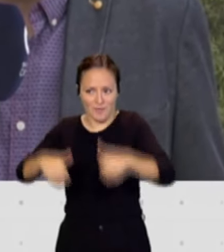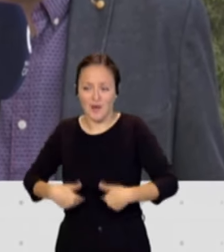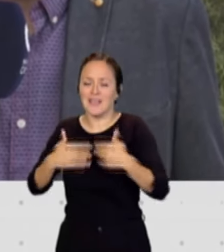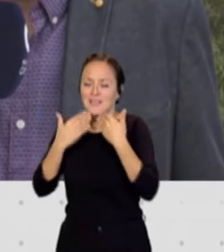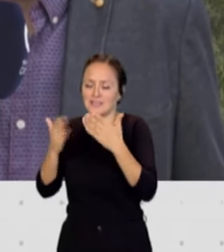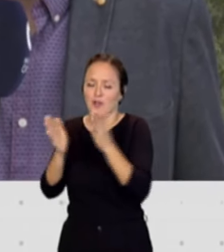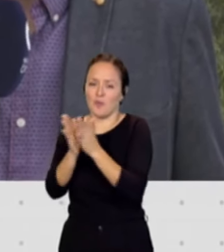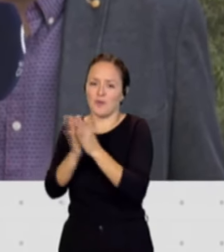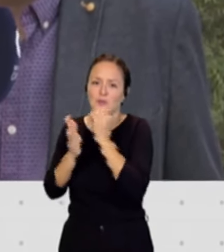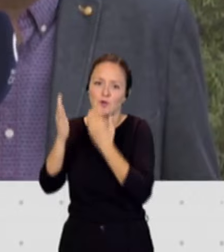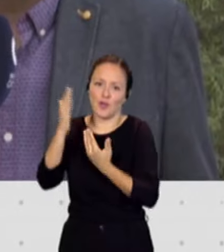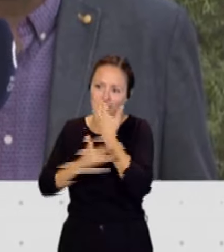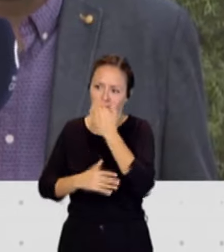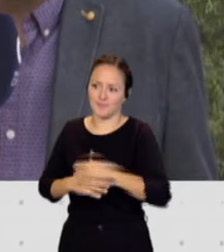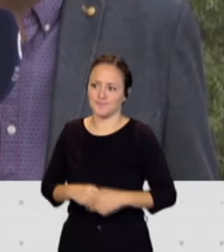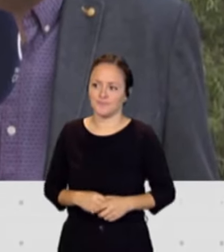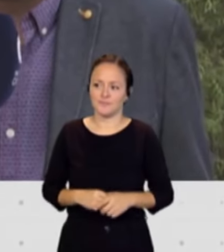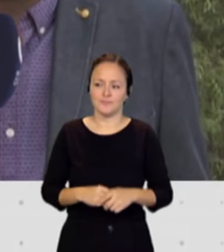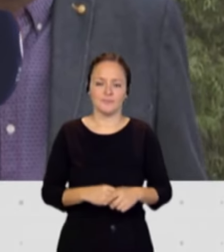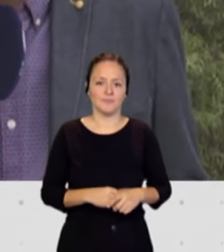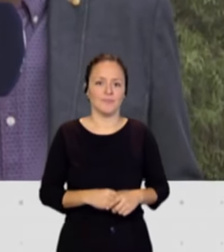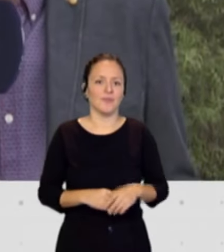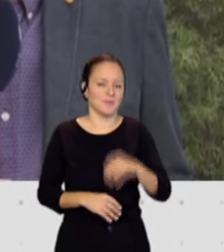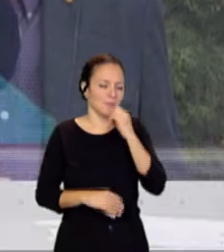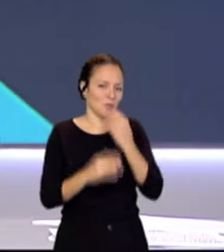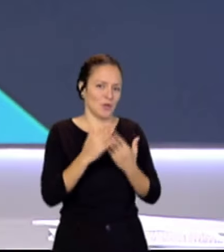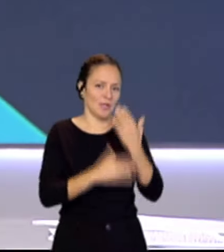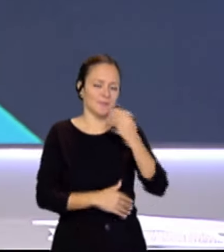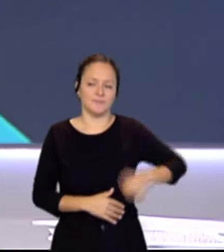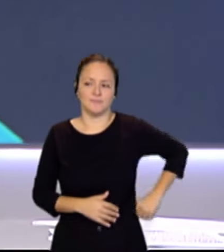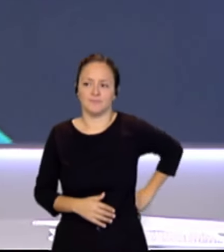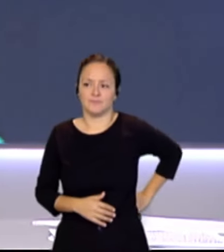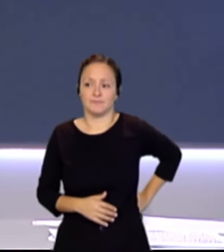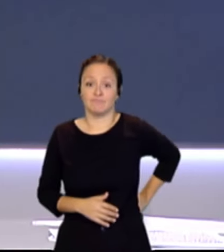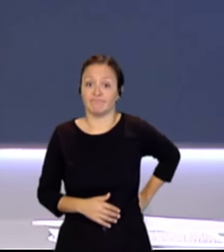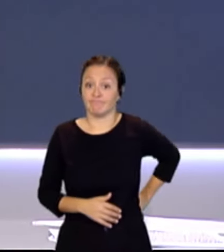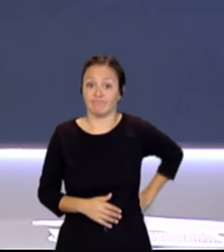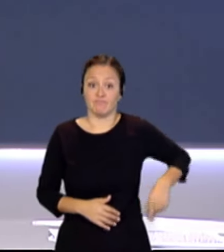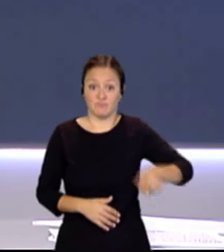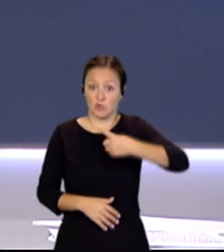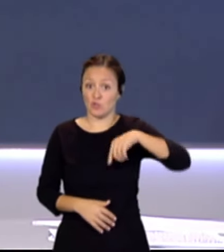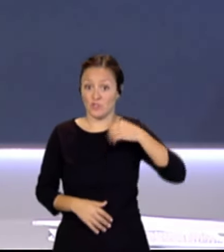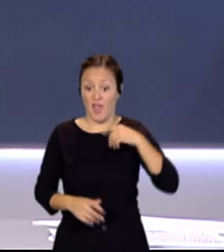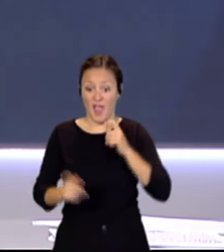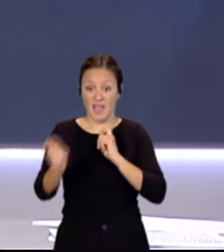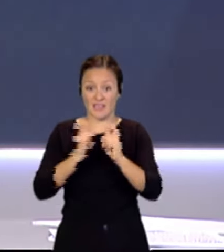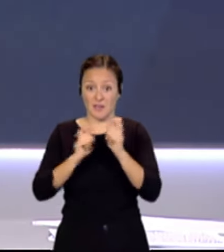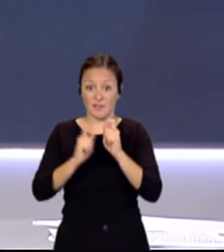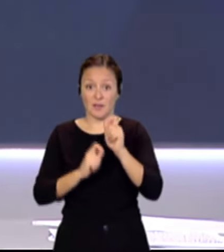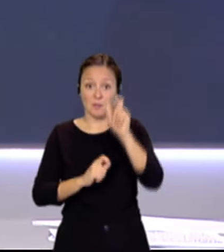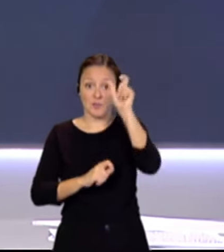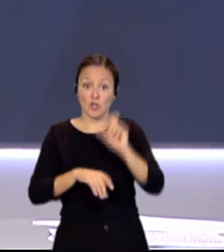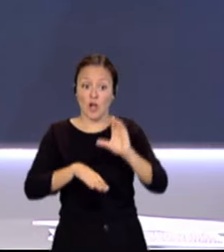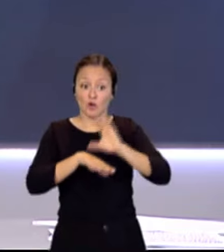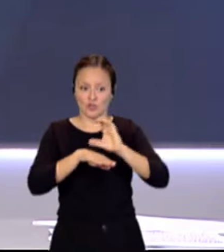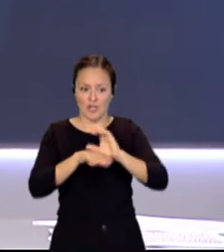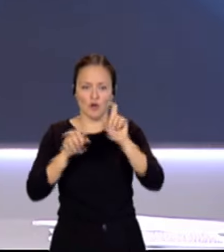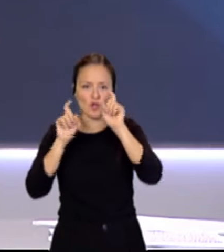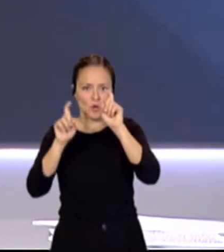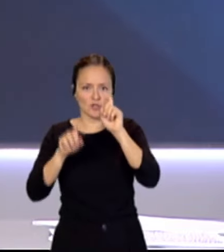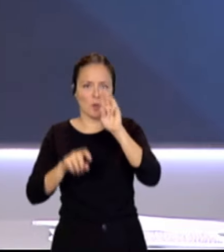buenos días Buenos días y ya amos en nuestra entrevista con el consejero de educación con poli